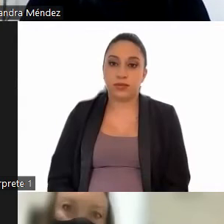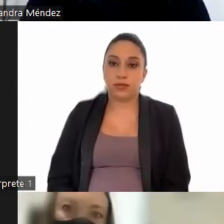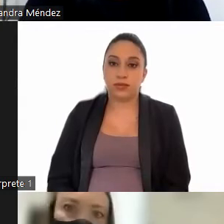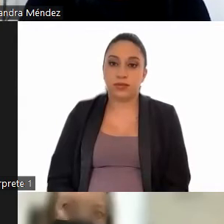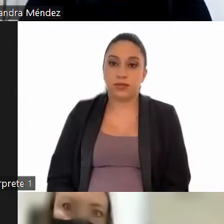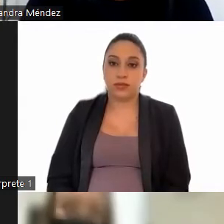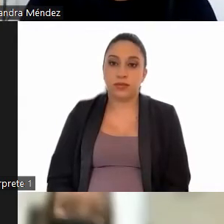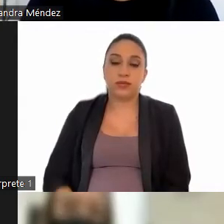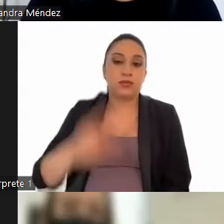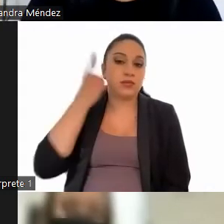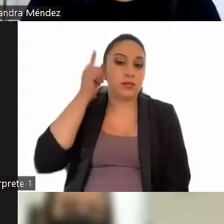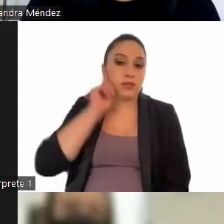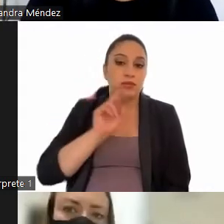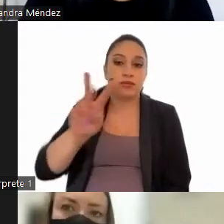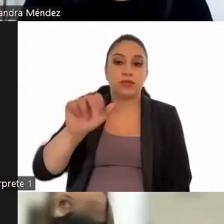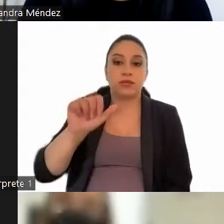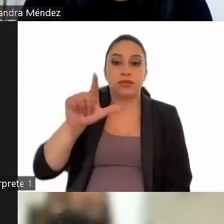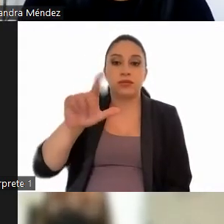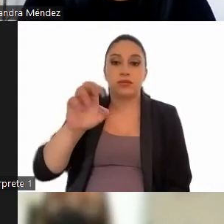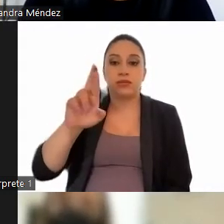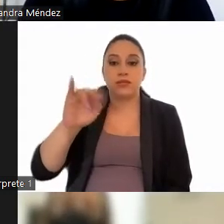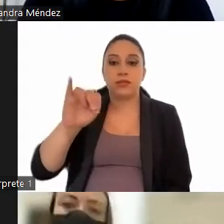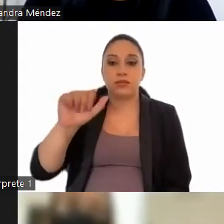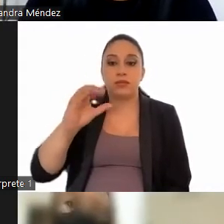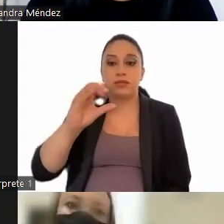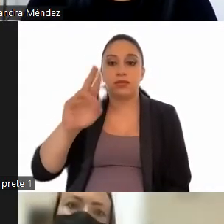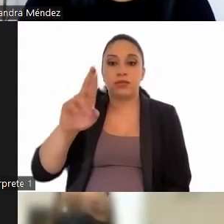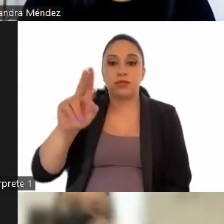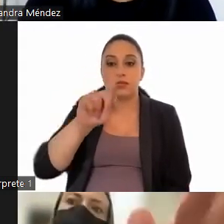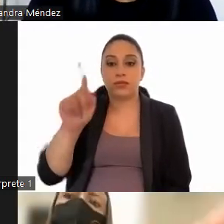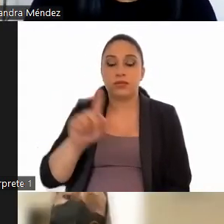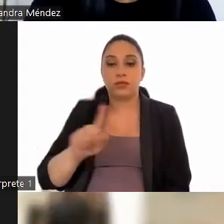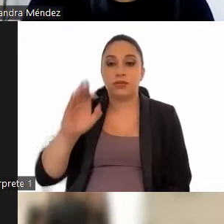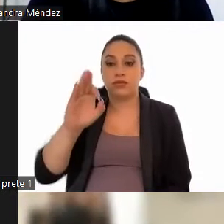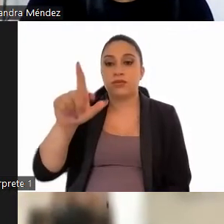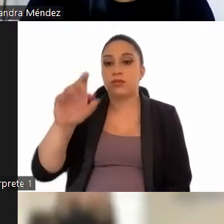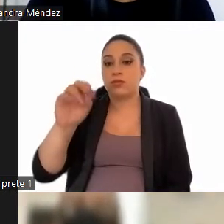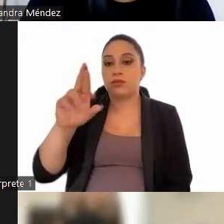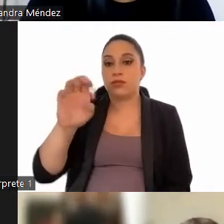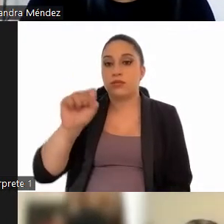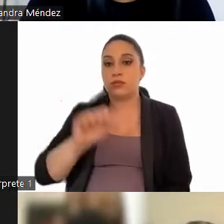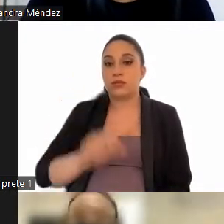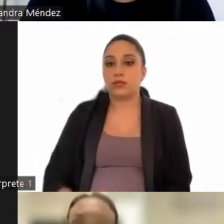Diputada Valeria Cruz Reyes, Valeria Cruz Flores.